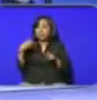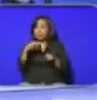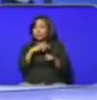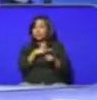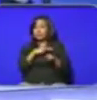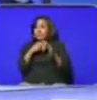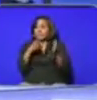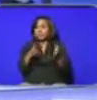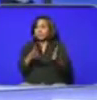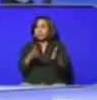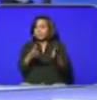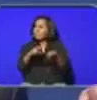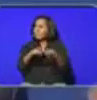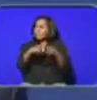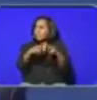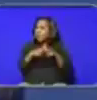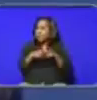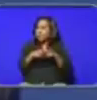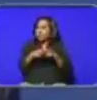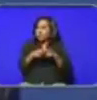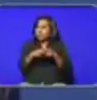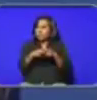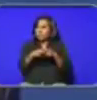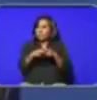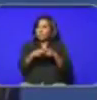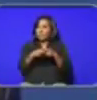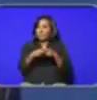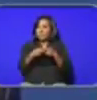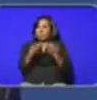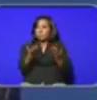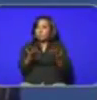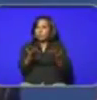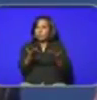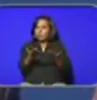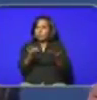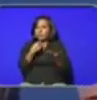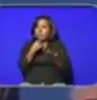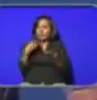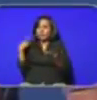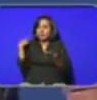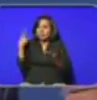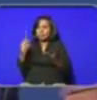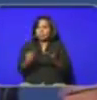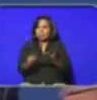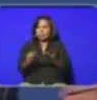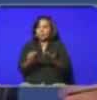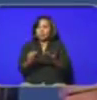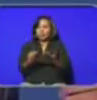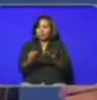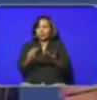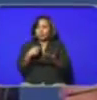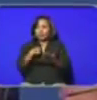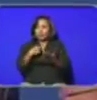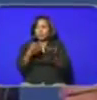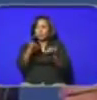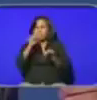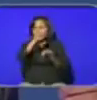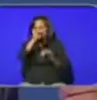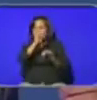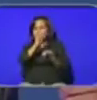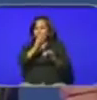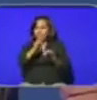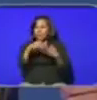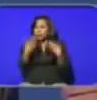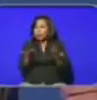el problema de la globalización y todo lo que eso trajo, señor rector, me lleva a mí a la pregunta de cómo se van a